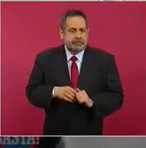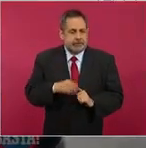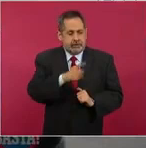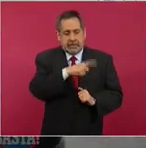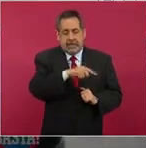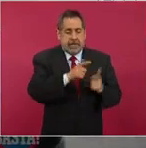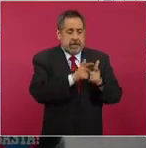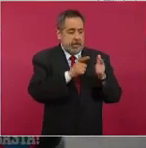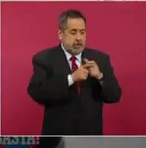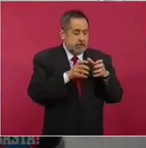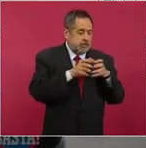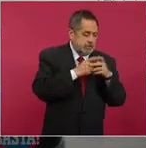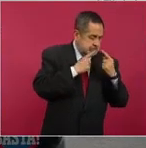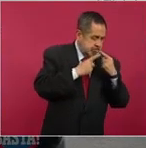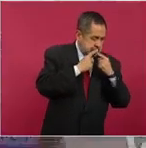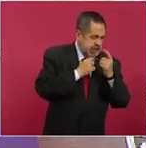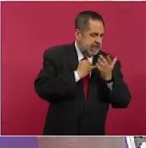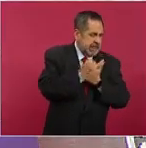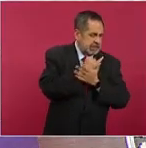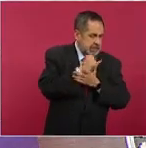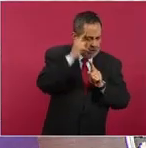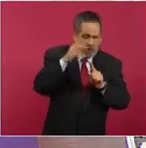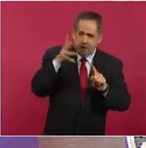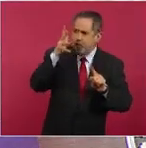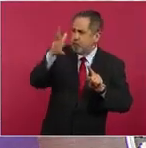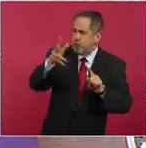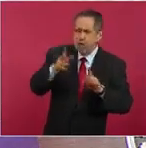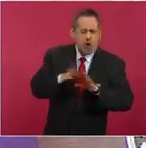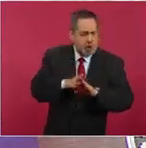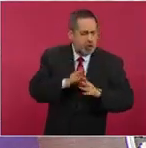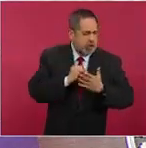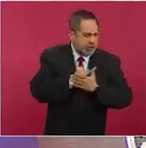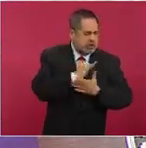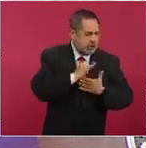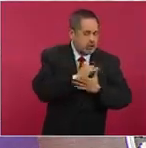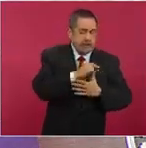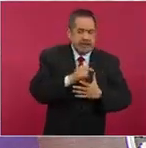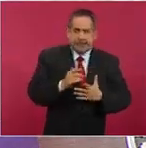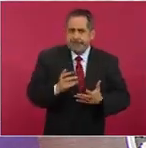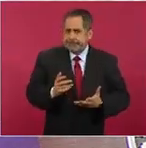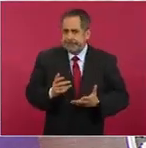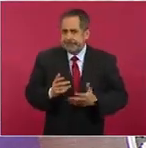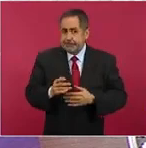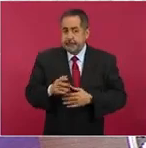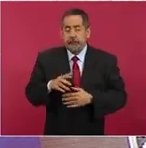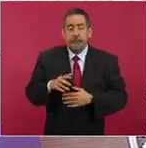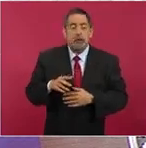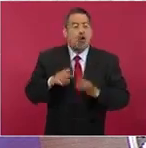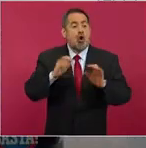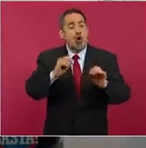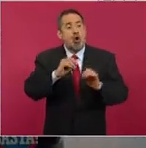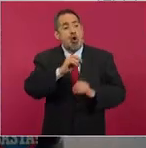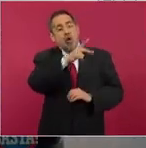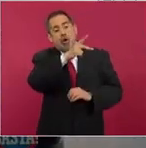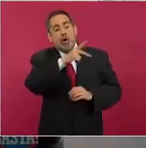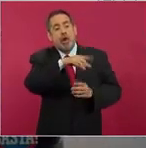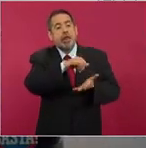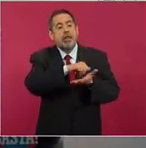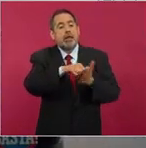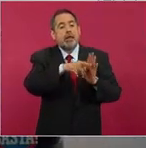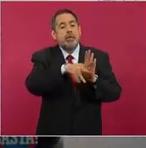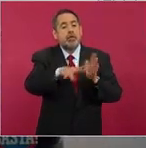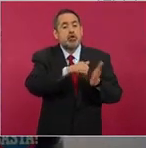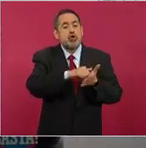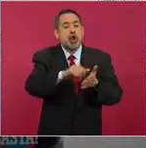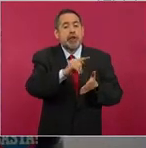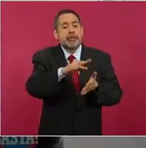ellos eran los que decidían. Y las opiniones del New York Times, del